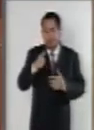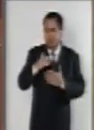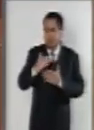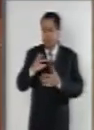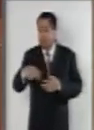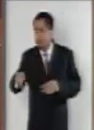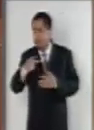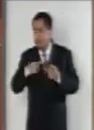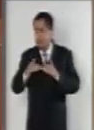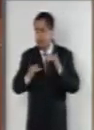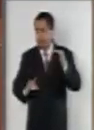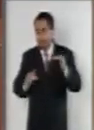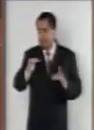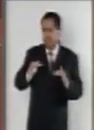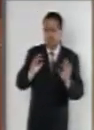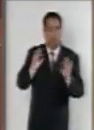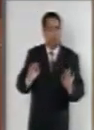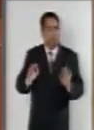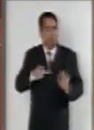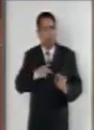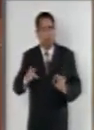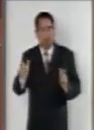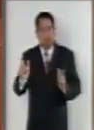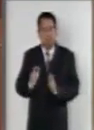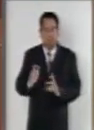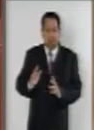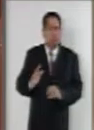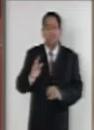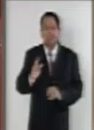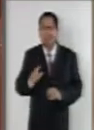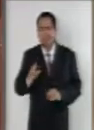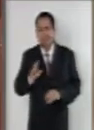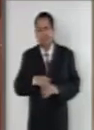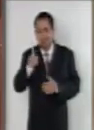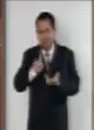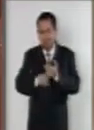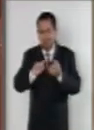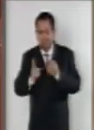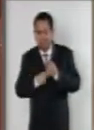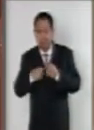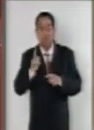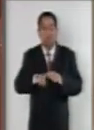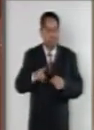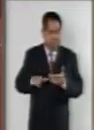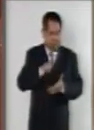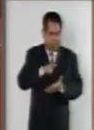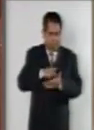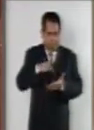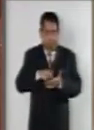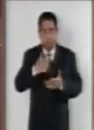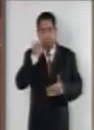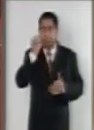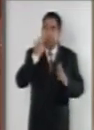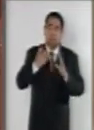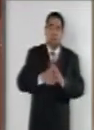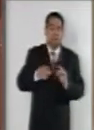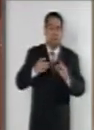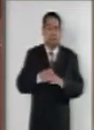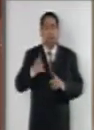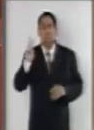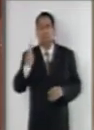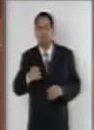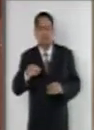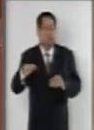de la desigualdad y la pobreza, sino revestir en ese discurso demagógico su